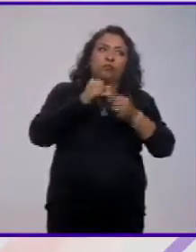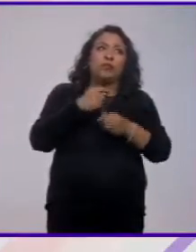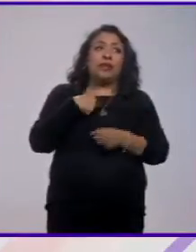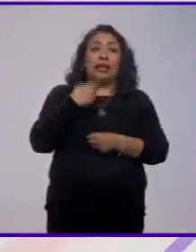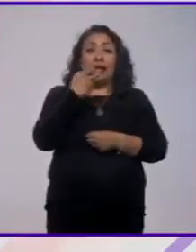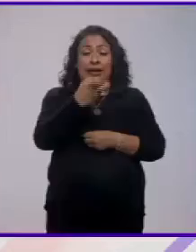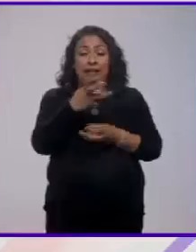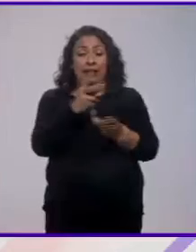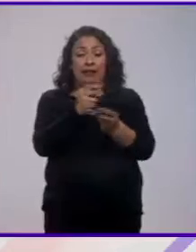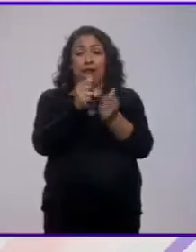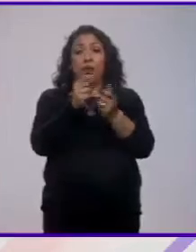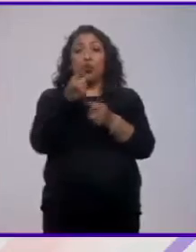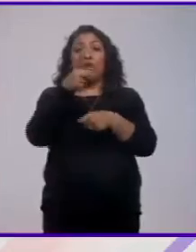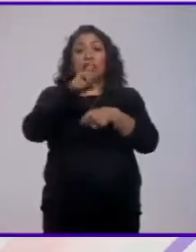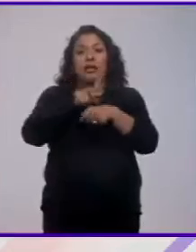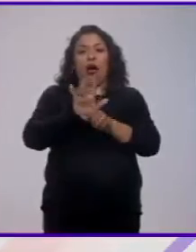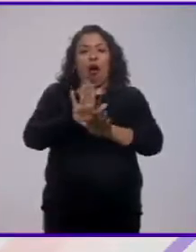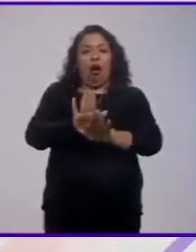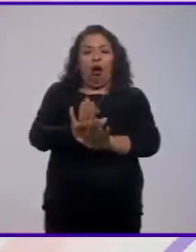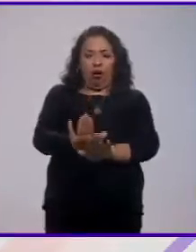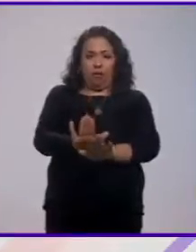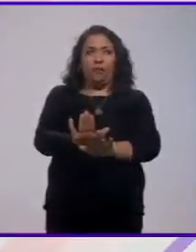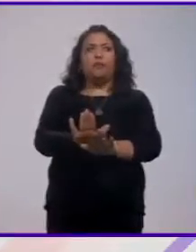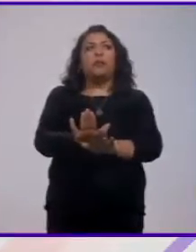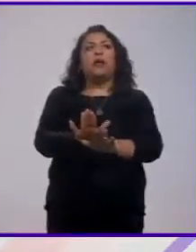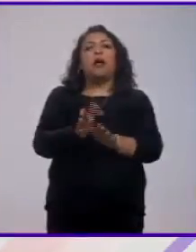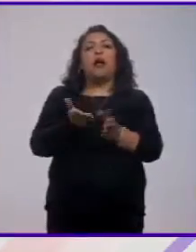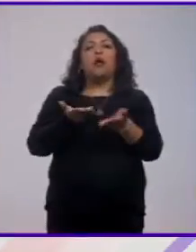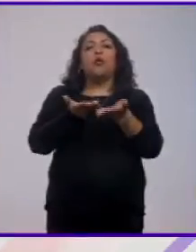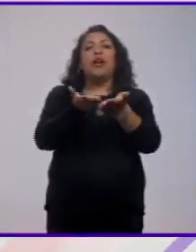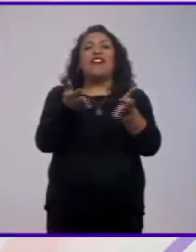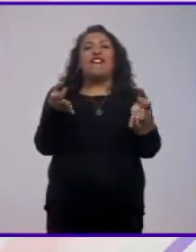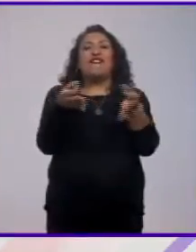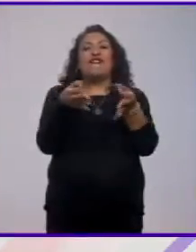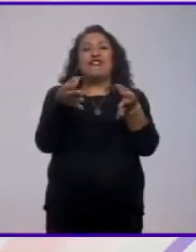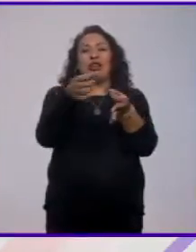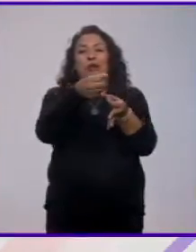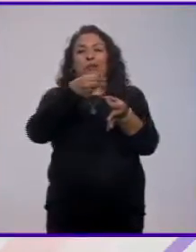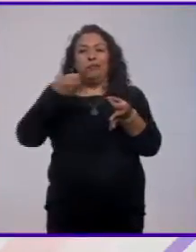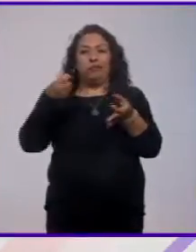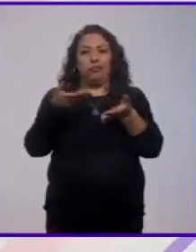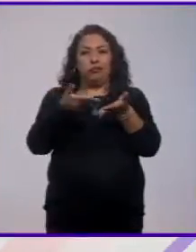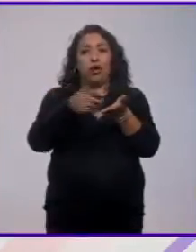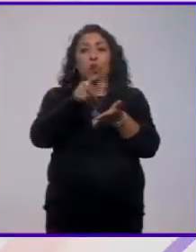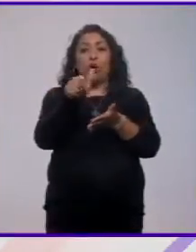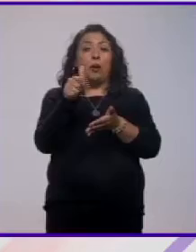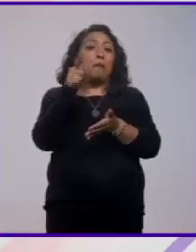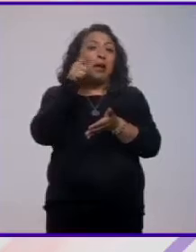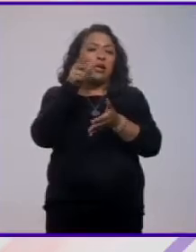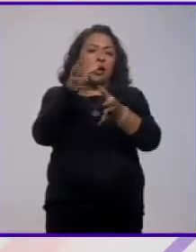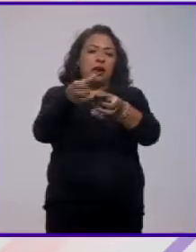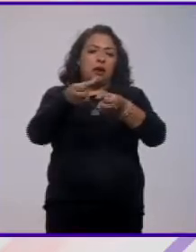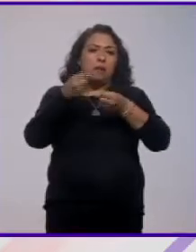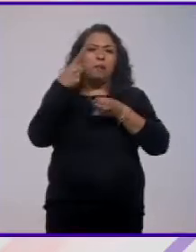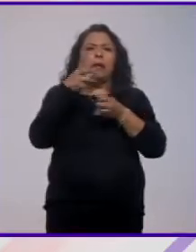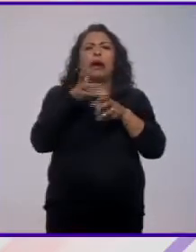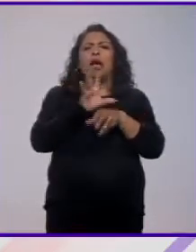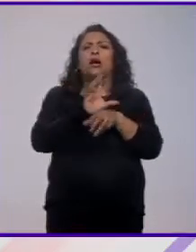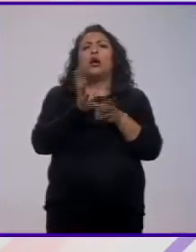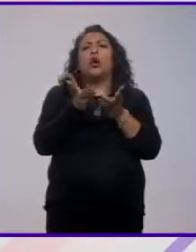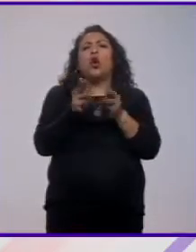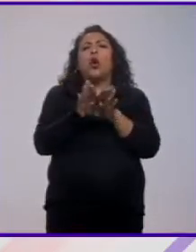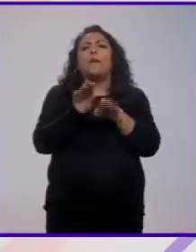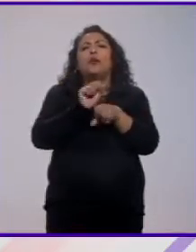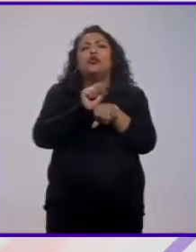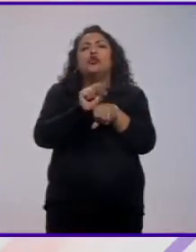Esa masa se queda un día antes en refri. El día siguiente lo sacamos para que quede muy suavecito.